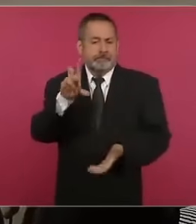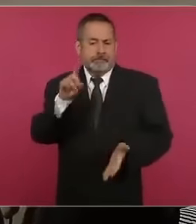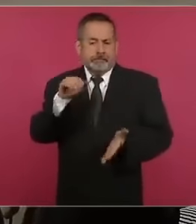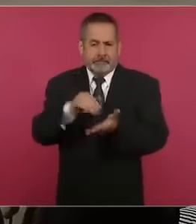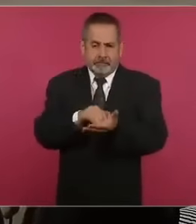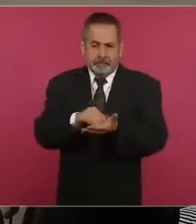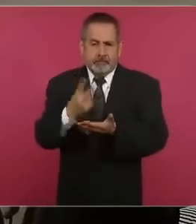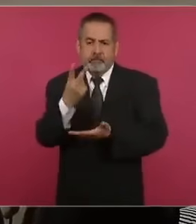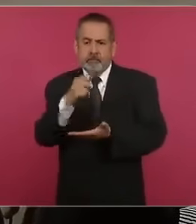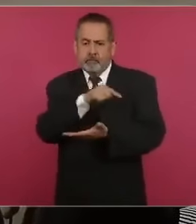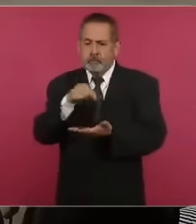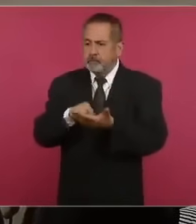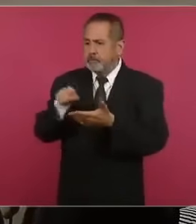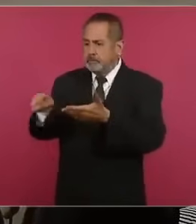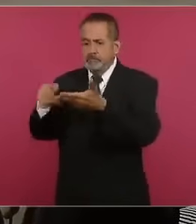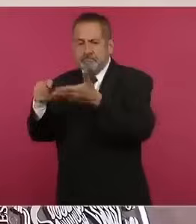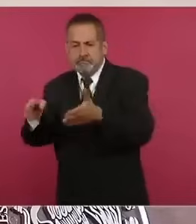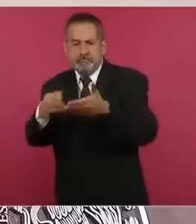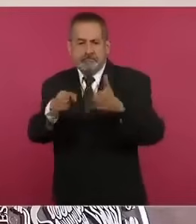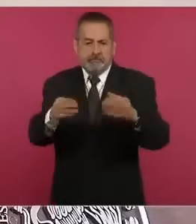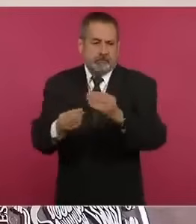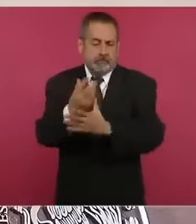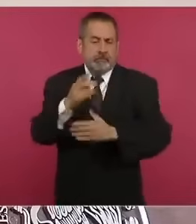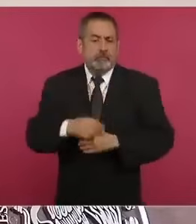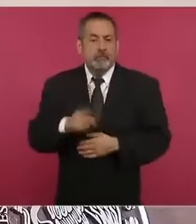aperturar. Se han otorgado